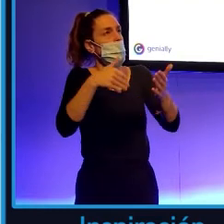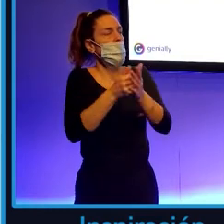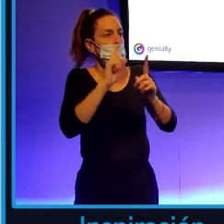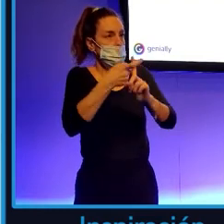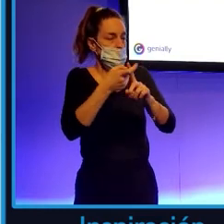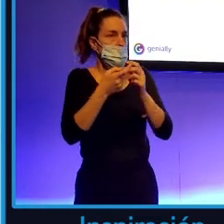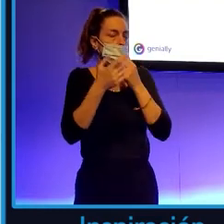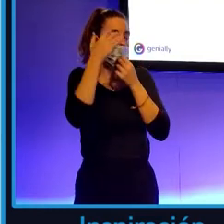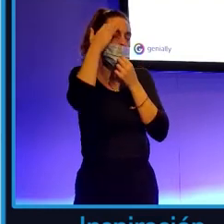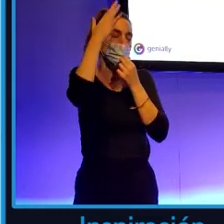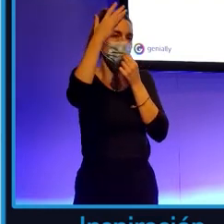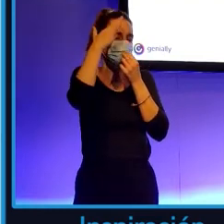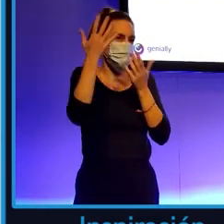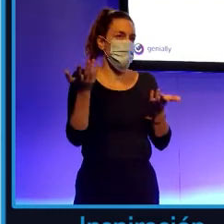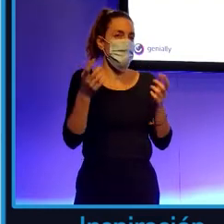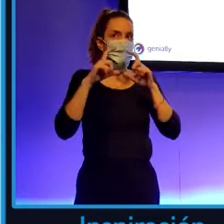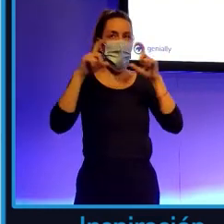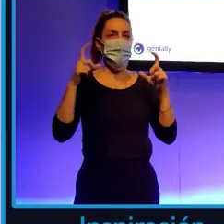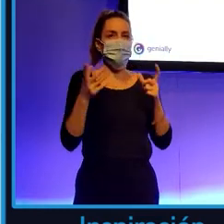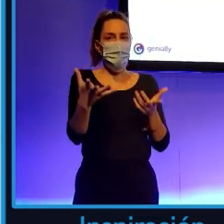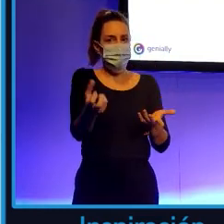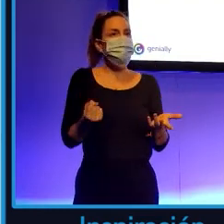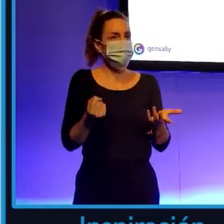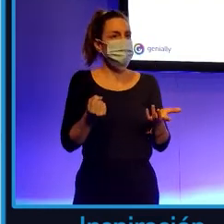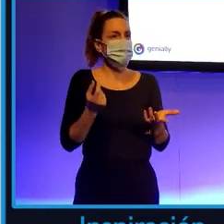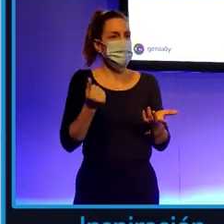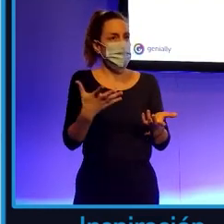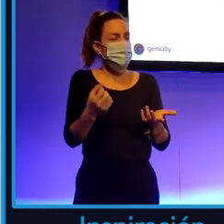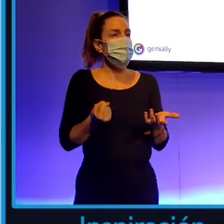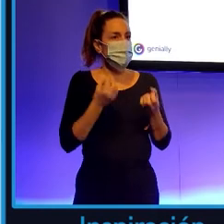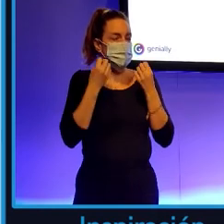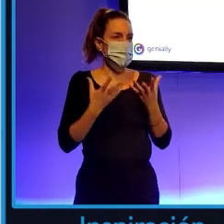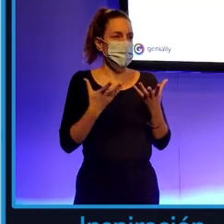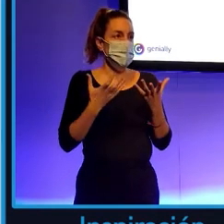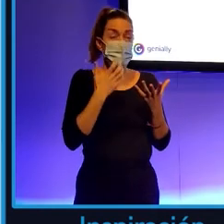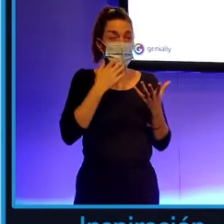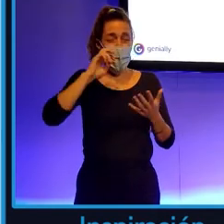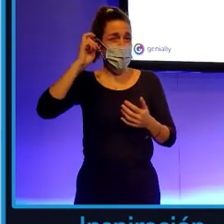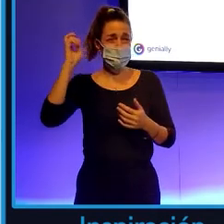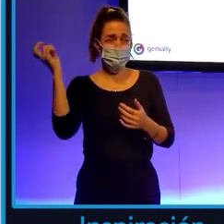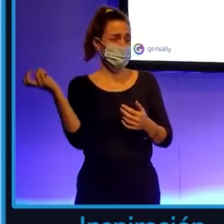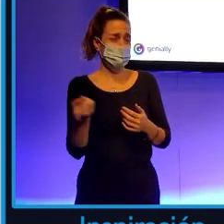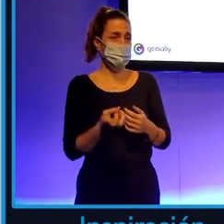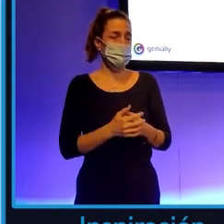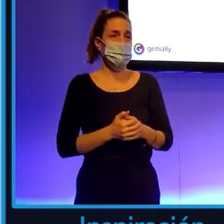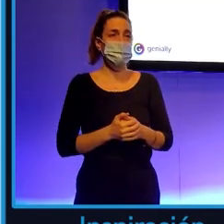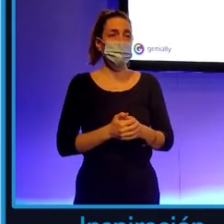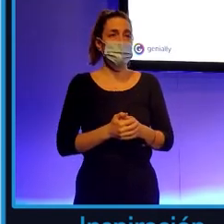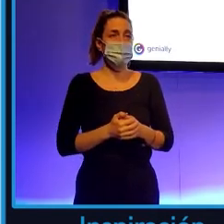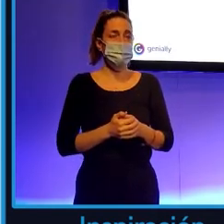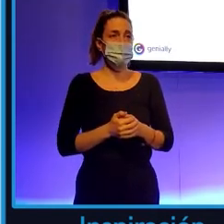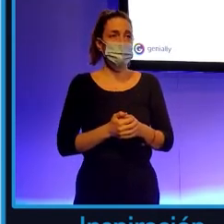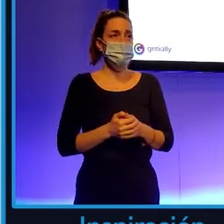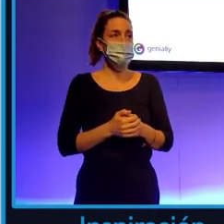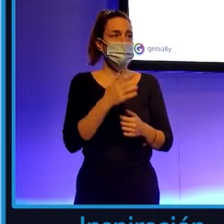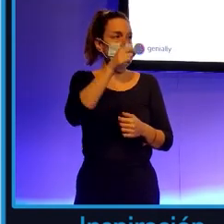supone de economía para esa empresa en concreto pero esto en cualquier ejemplo que pongamos de acuerdo si ustedes conocen